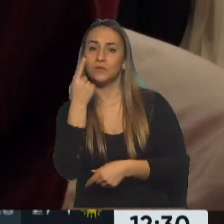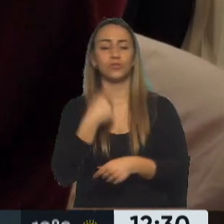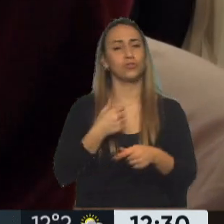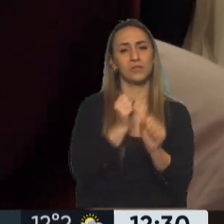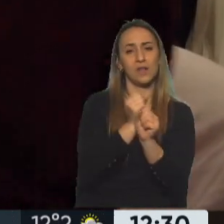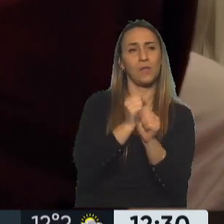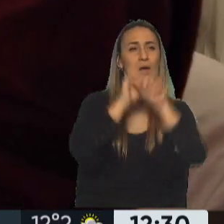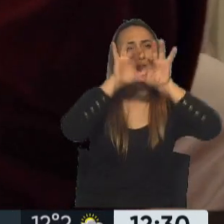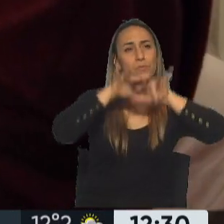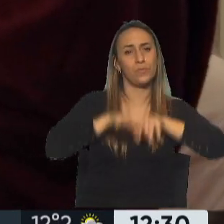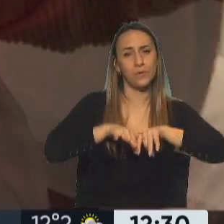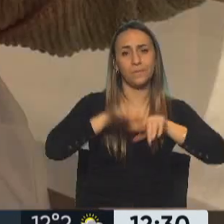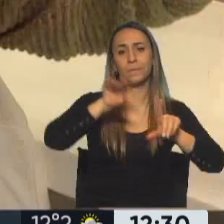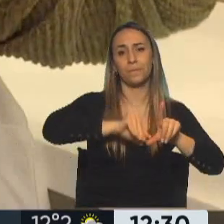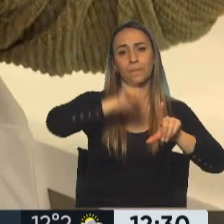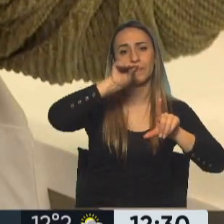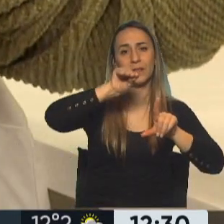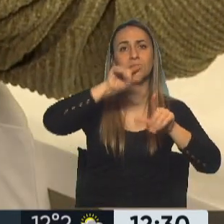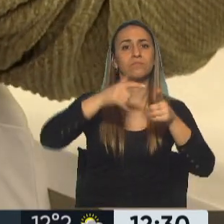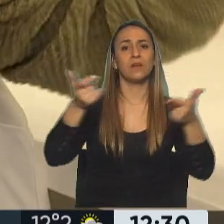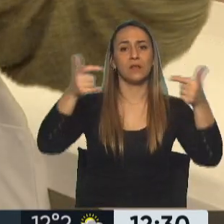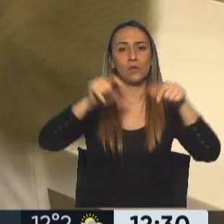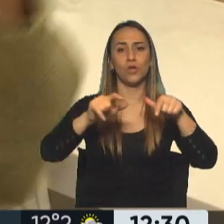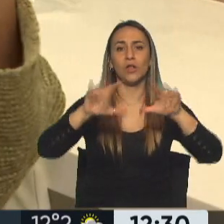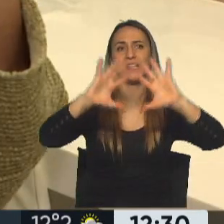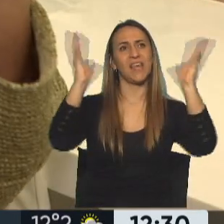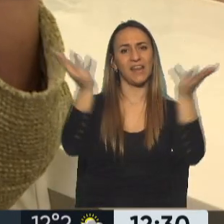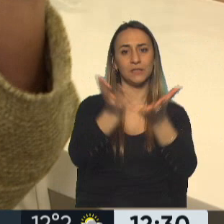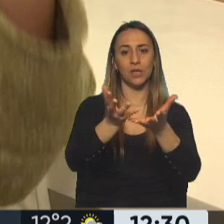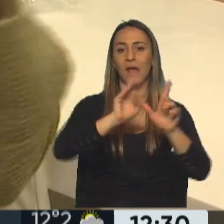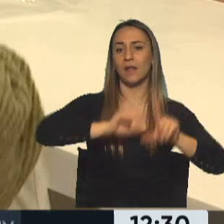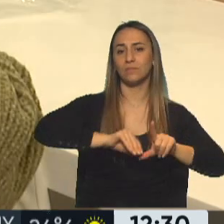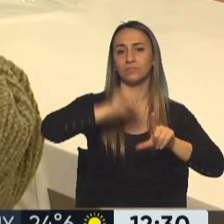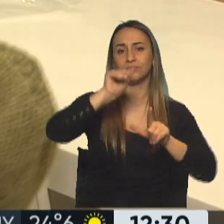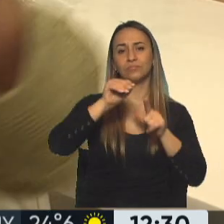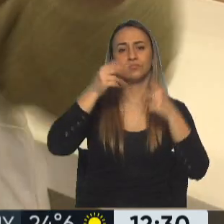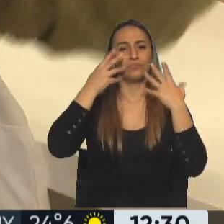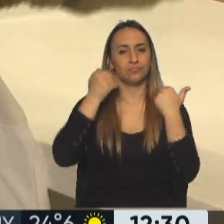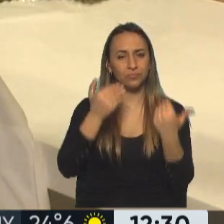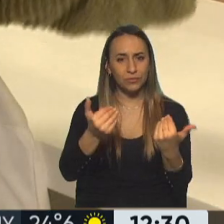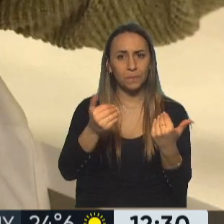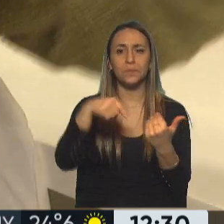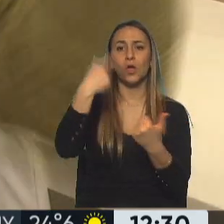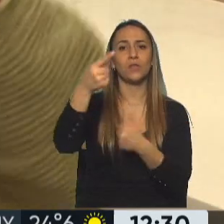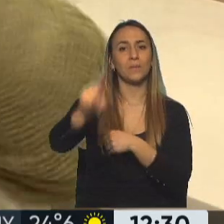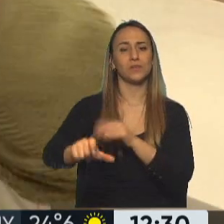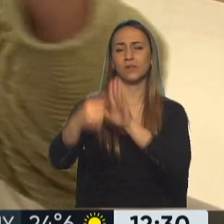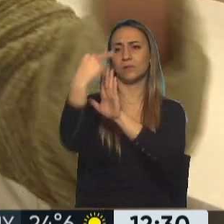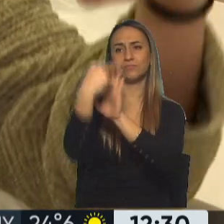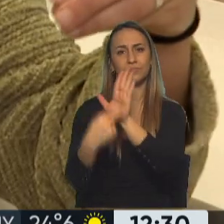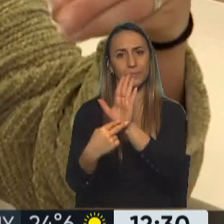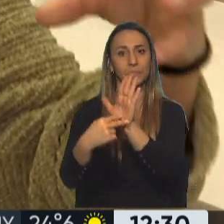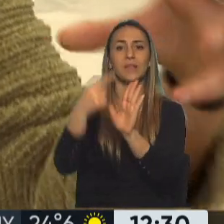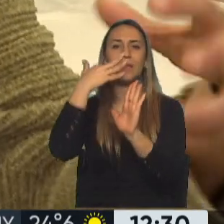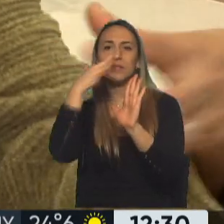lo comunicás en una reunión internacional, entiende cómo funciona, lees otra cosa, hay